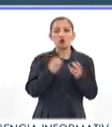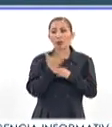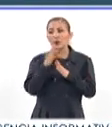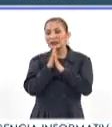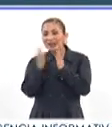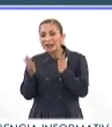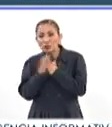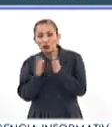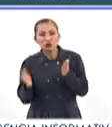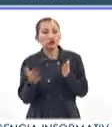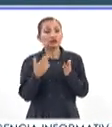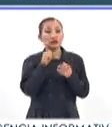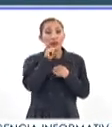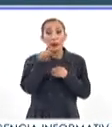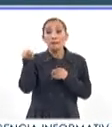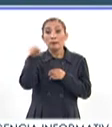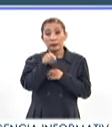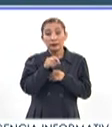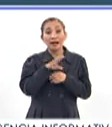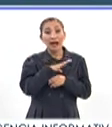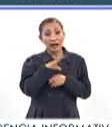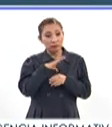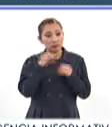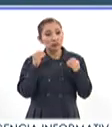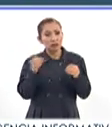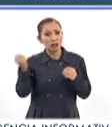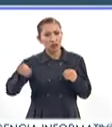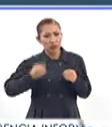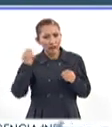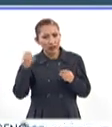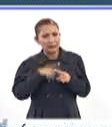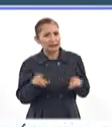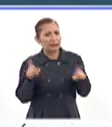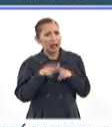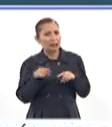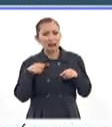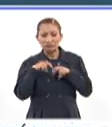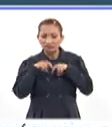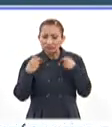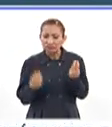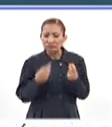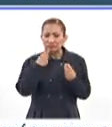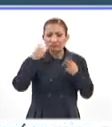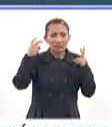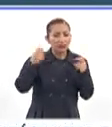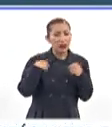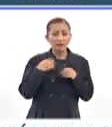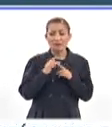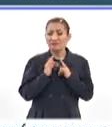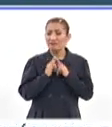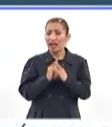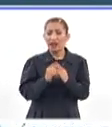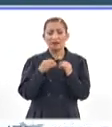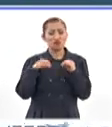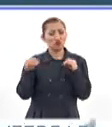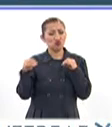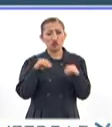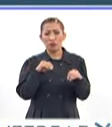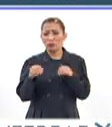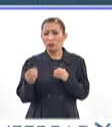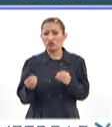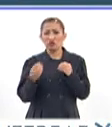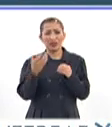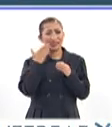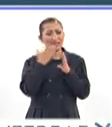novedades literarias, sino porque también pues hay muchas conferencias, mesas redondas, es una feria muy viva en ese sentido y además